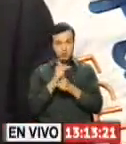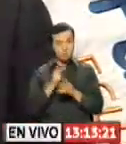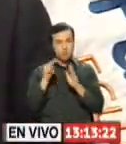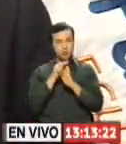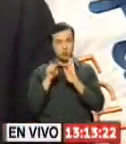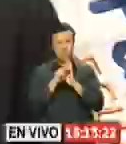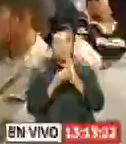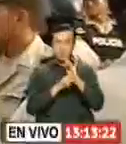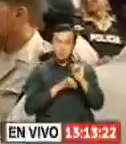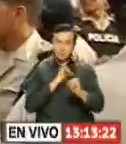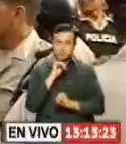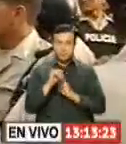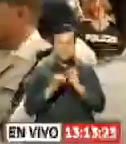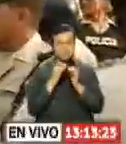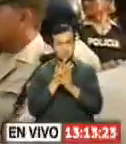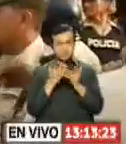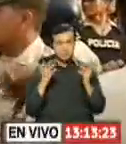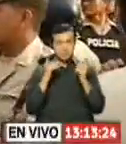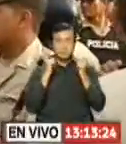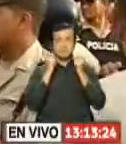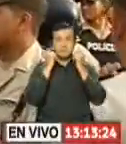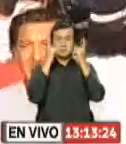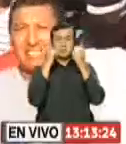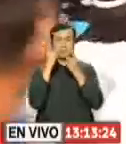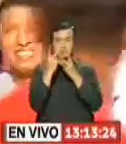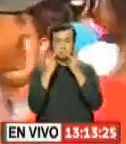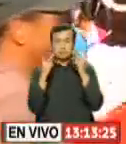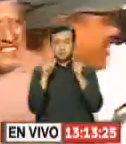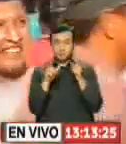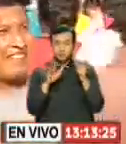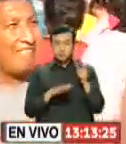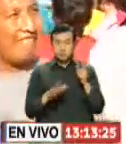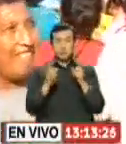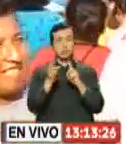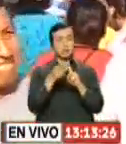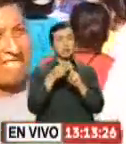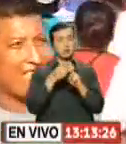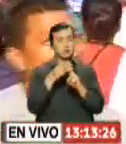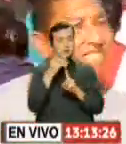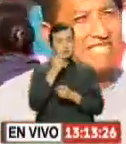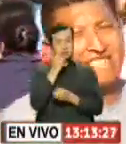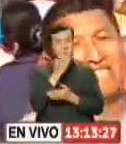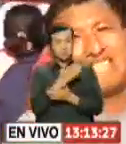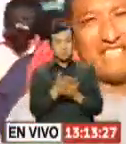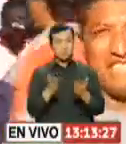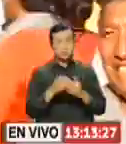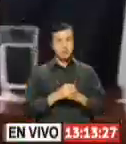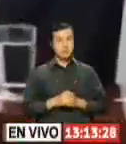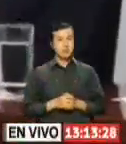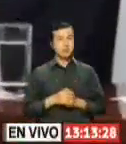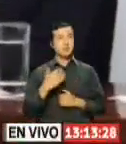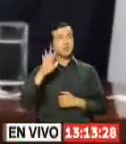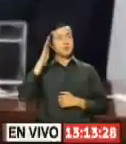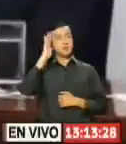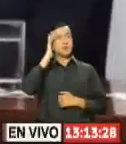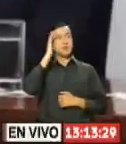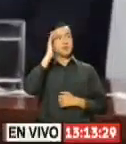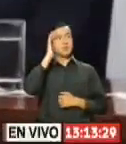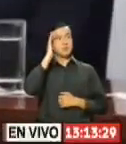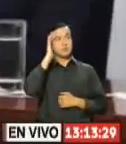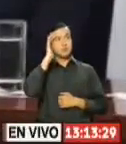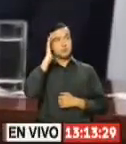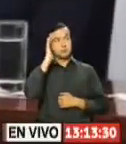normas internacionales. Sobre la alarma que se crea en la población por medio de redes sociales, acotan. Nuestra preocupación no